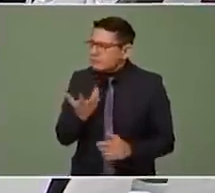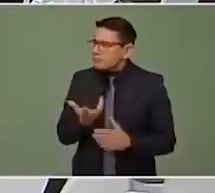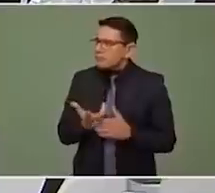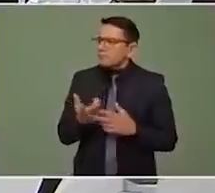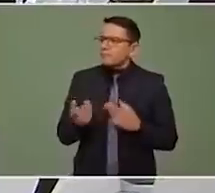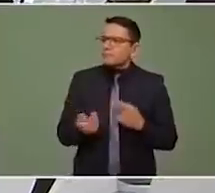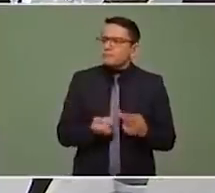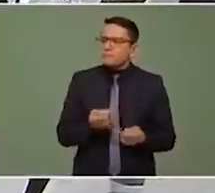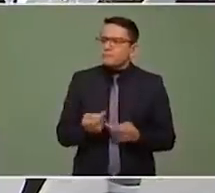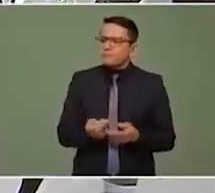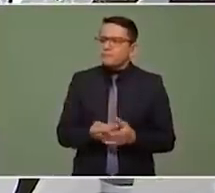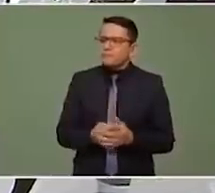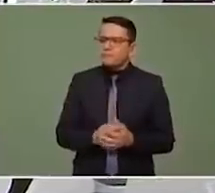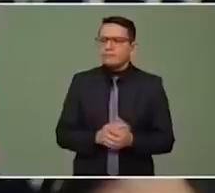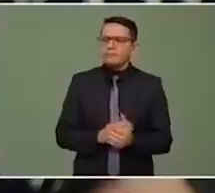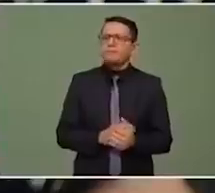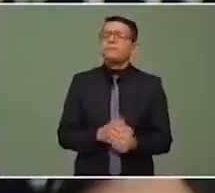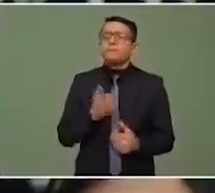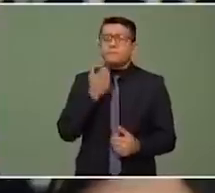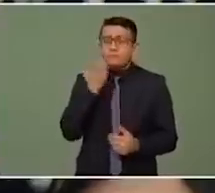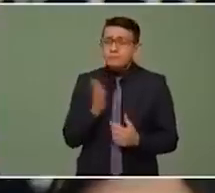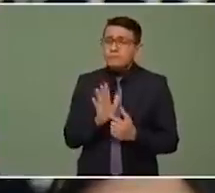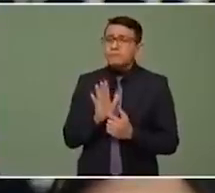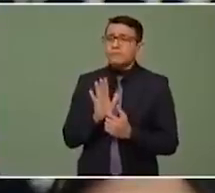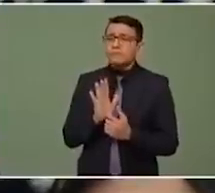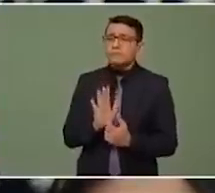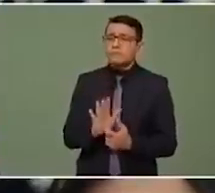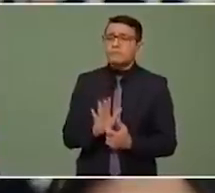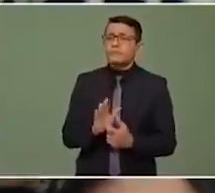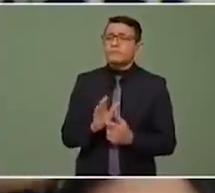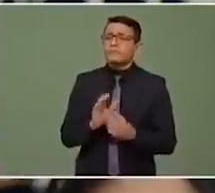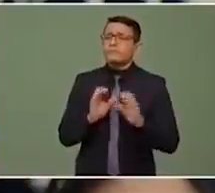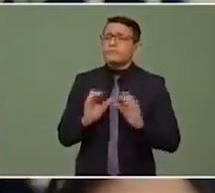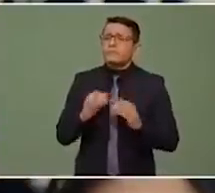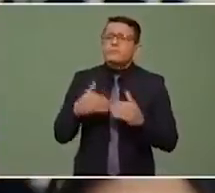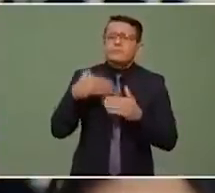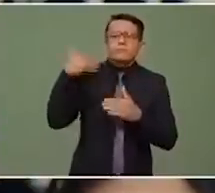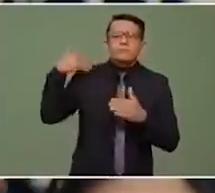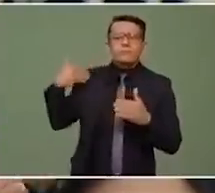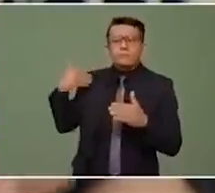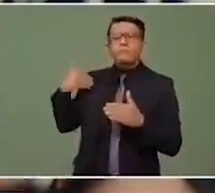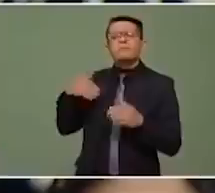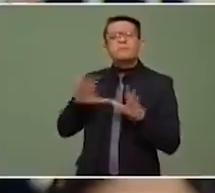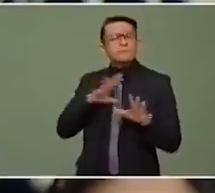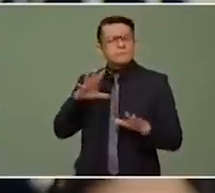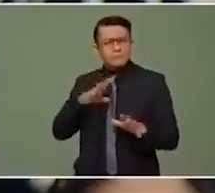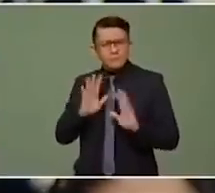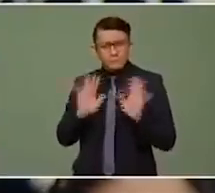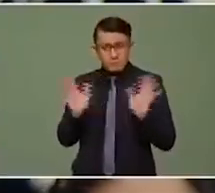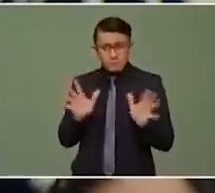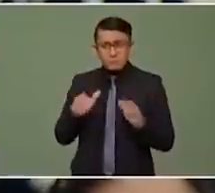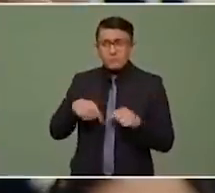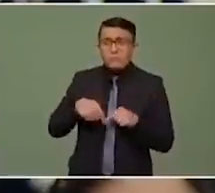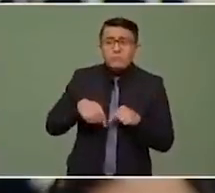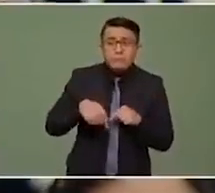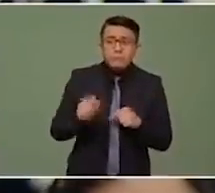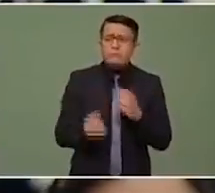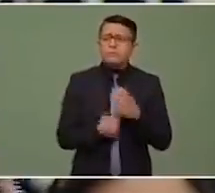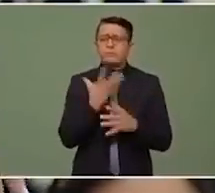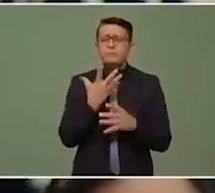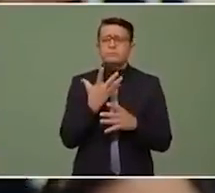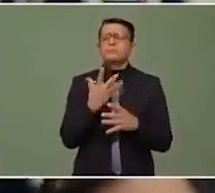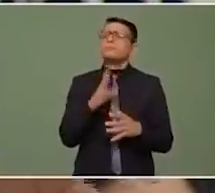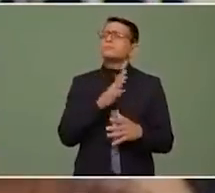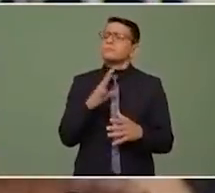podría replicar el esquema modelo que está implementando de la zona semana nuevo león en donde hay un mando militar que está coordinando a